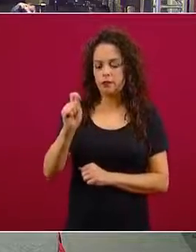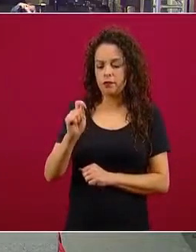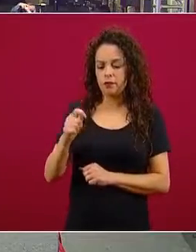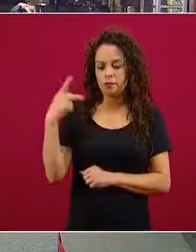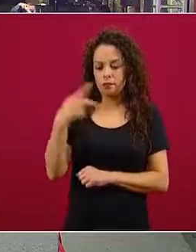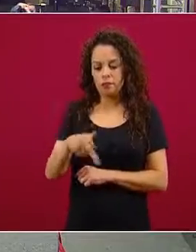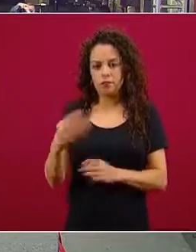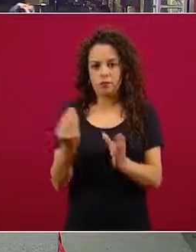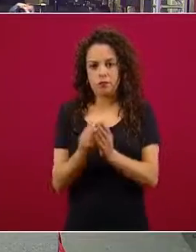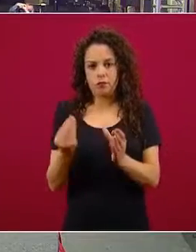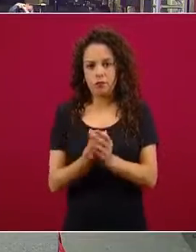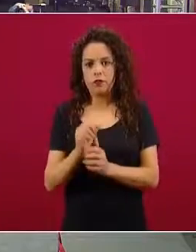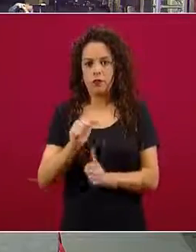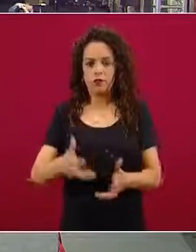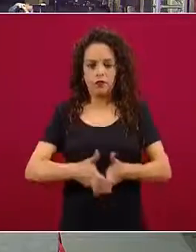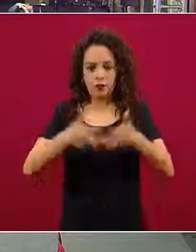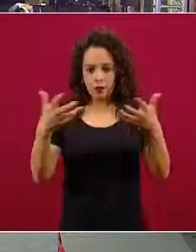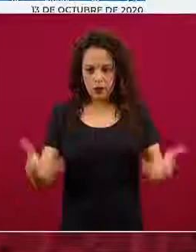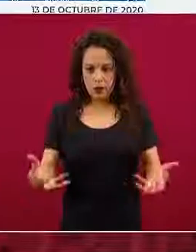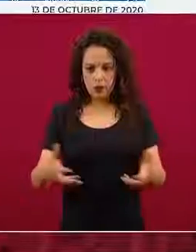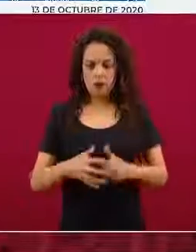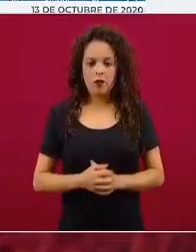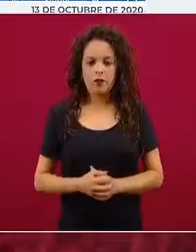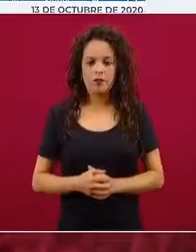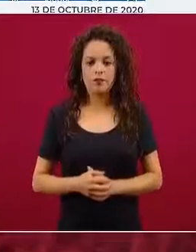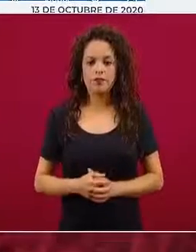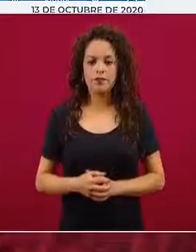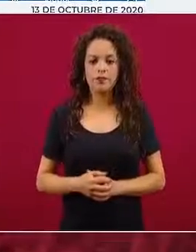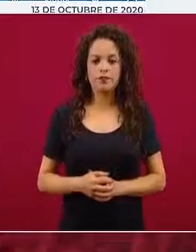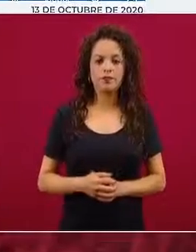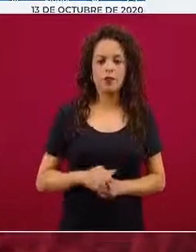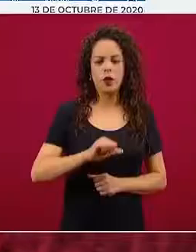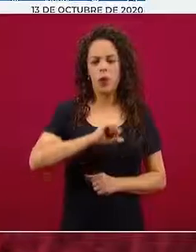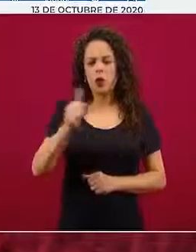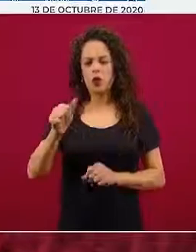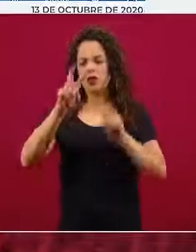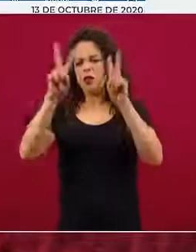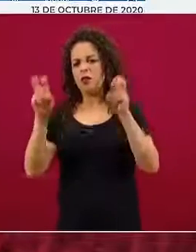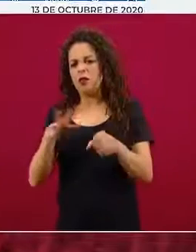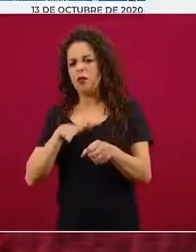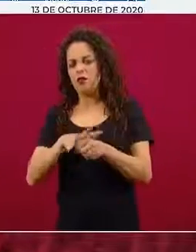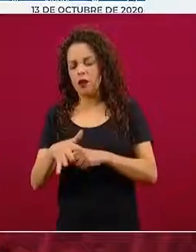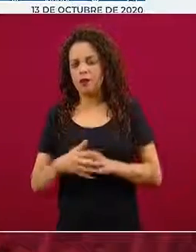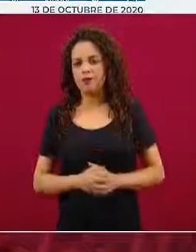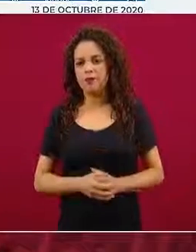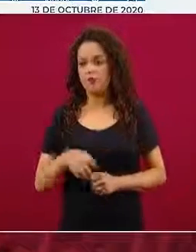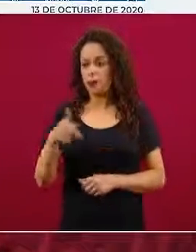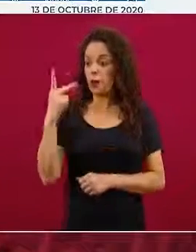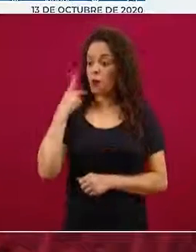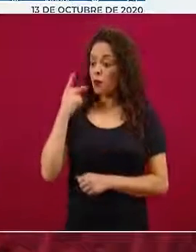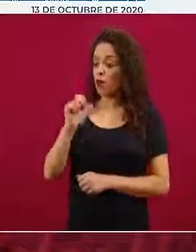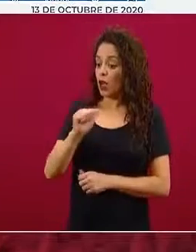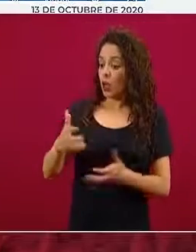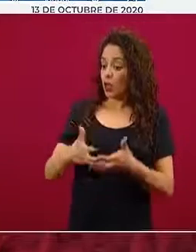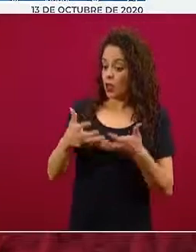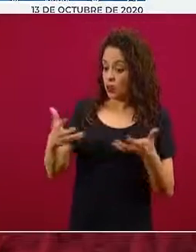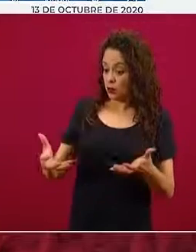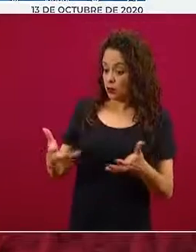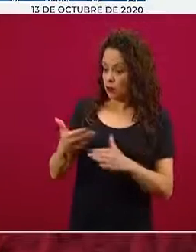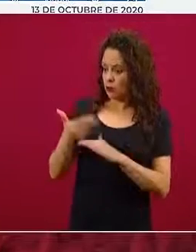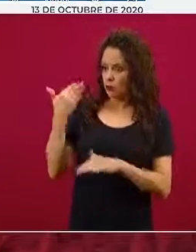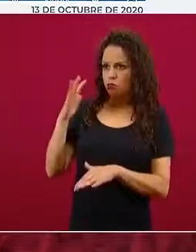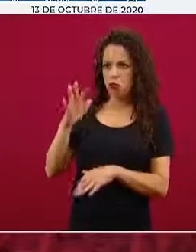suelo. Y aquí otro tema, tradicionalmente la política de suelo, ya por 40, 50